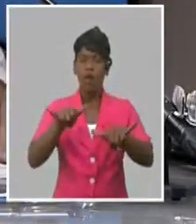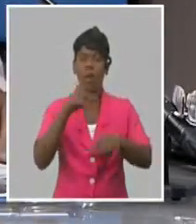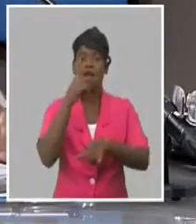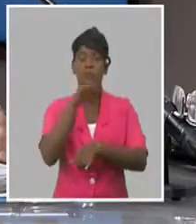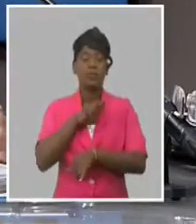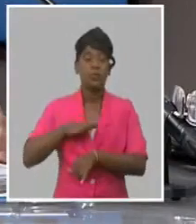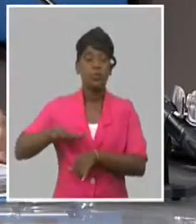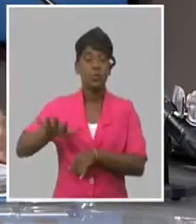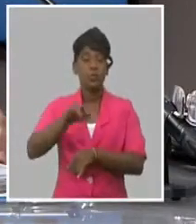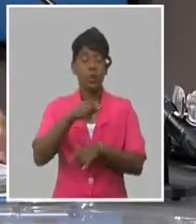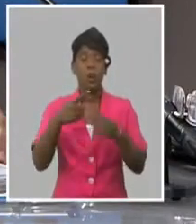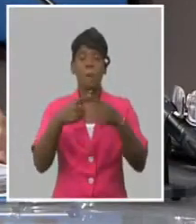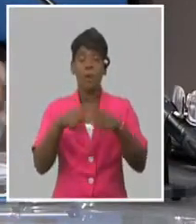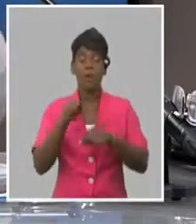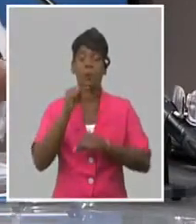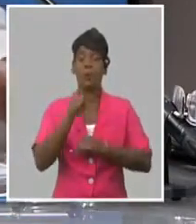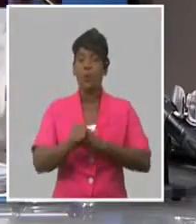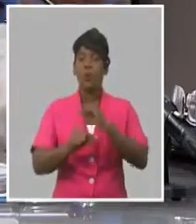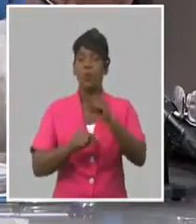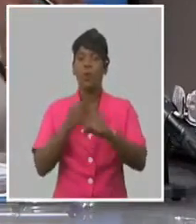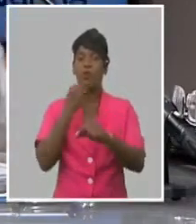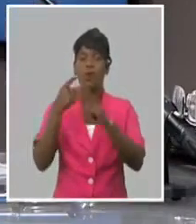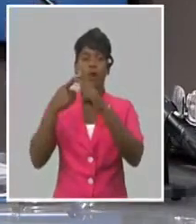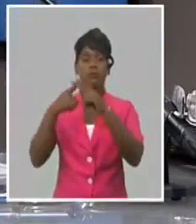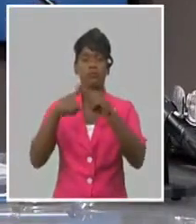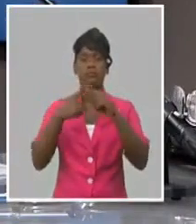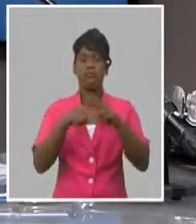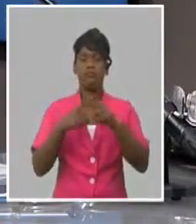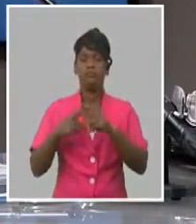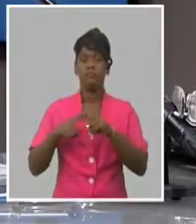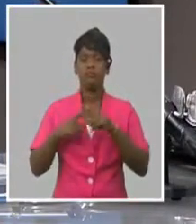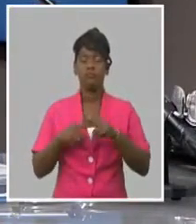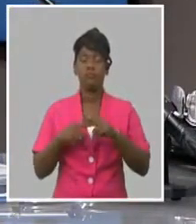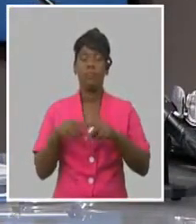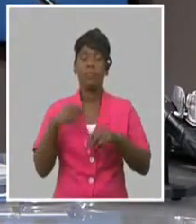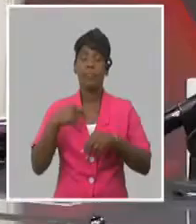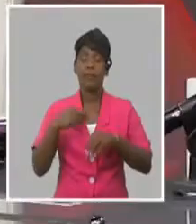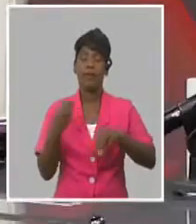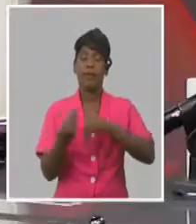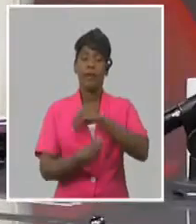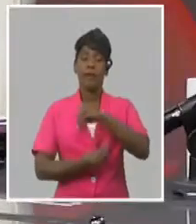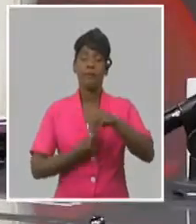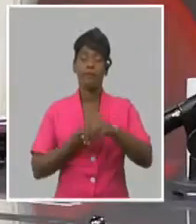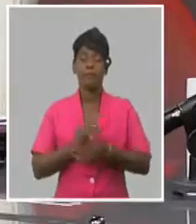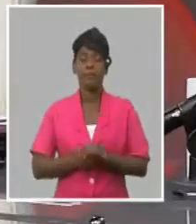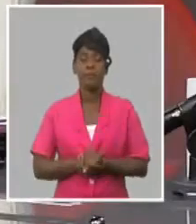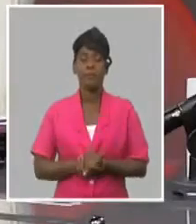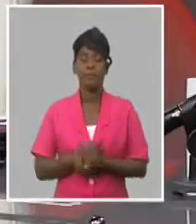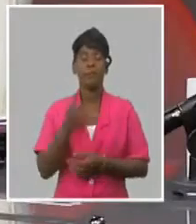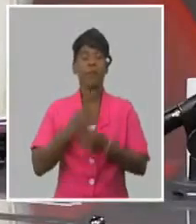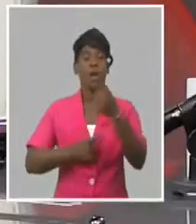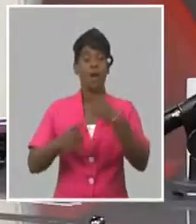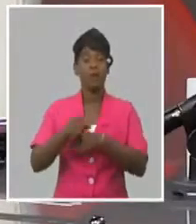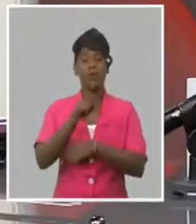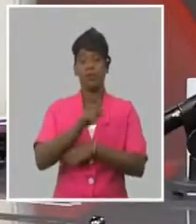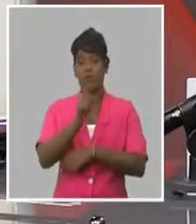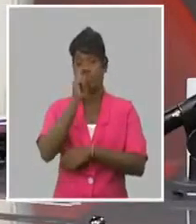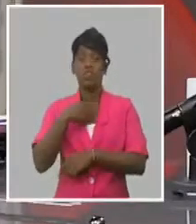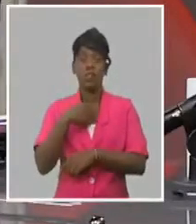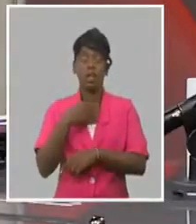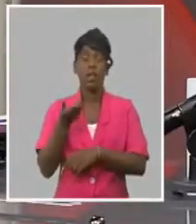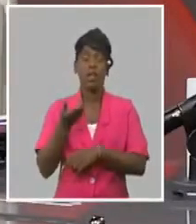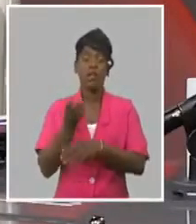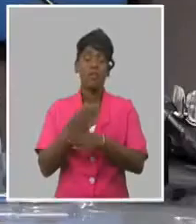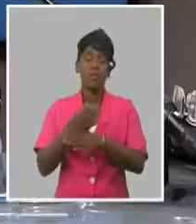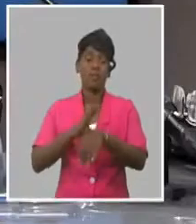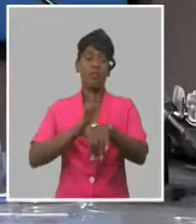pasa es que para hacer determinadas transformaciones tenemos que cambiar un poco las reglas del juego. Hay niños que reciben suministros proteicos porque tienen determinadas